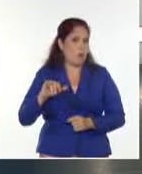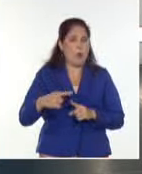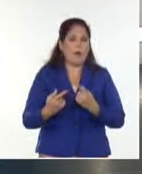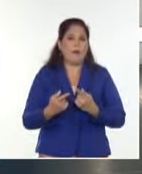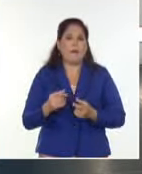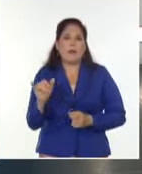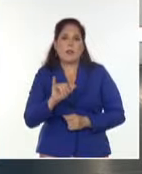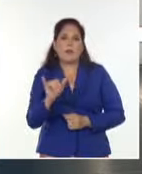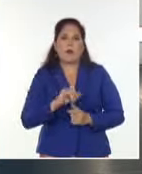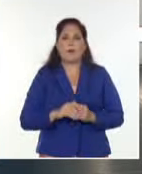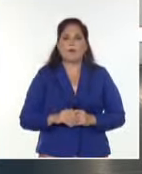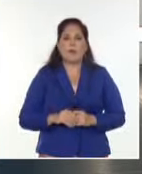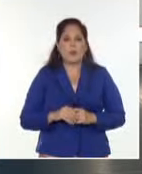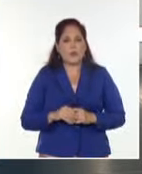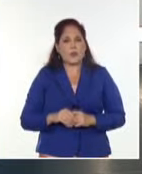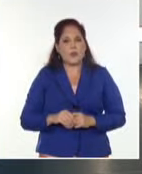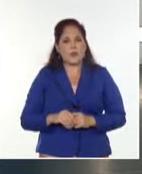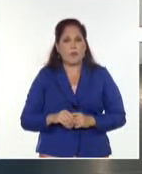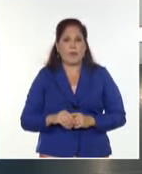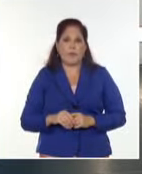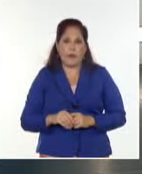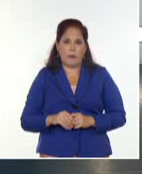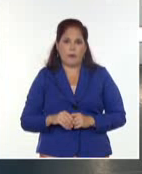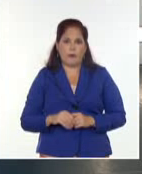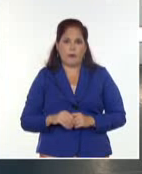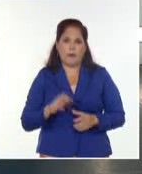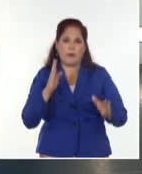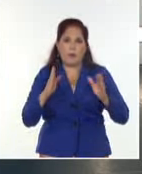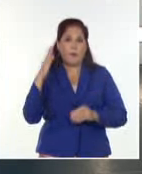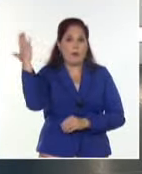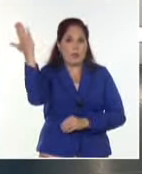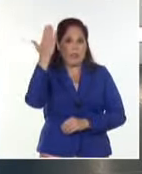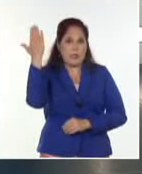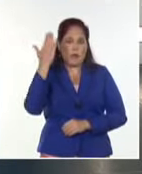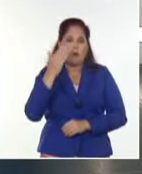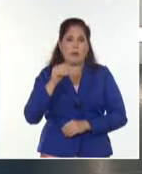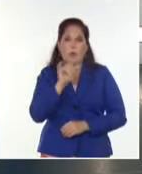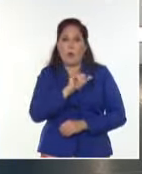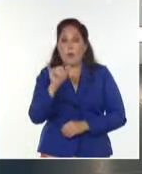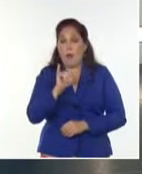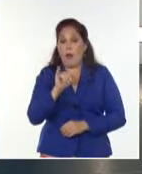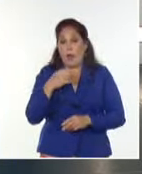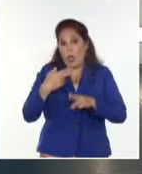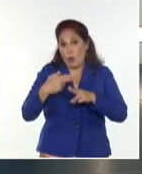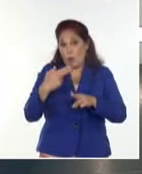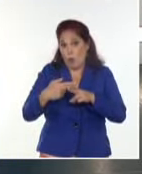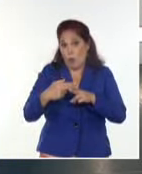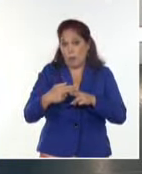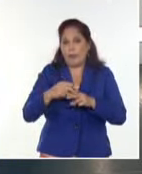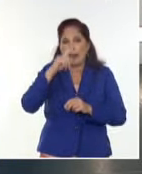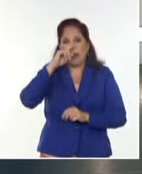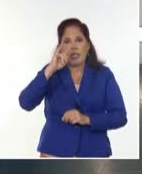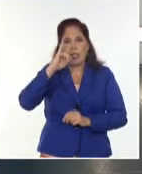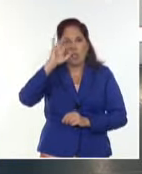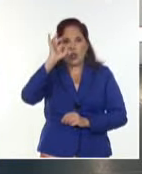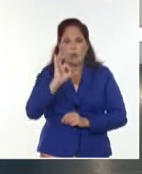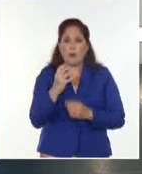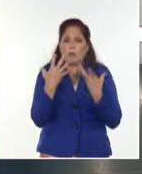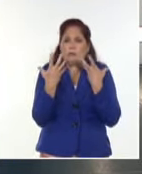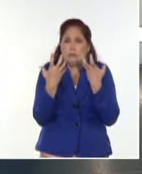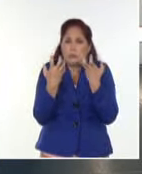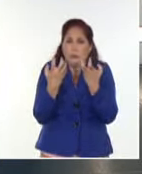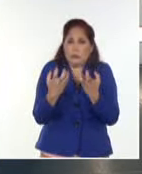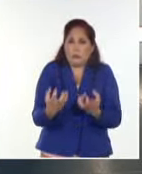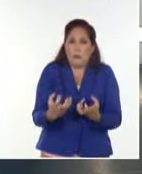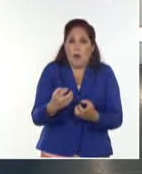formación el pronóstico de una temporada ciclónica, que es el evento Enos, el Niño Oscilación del Sur, que ha mostrado un debilitamiento en